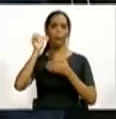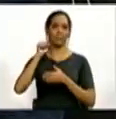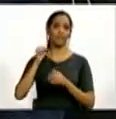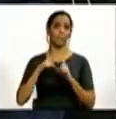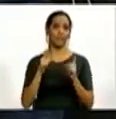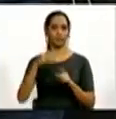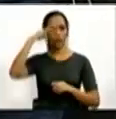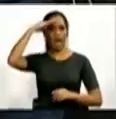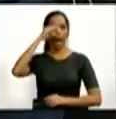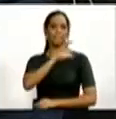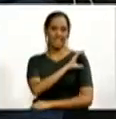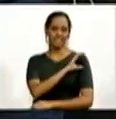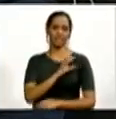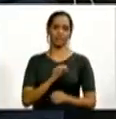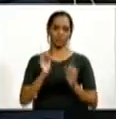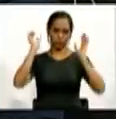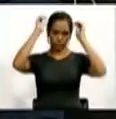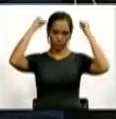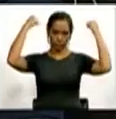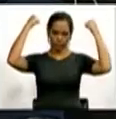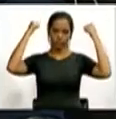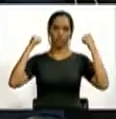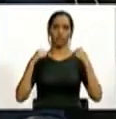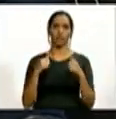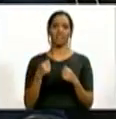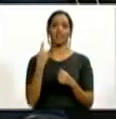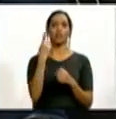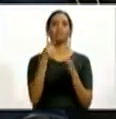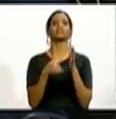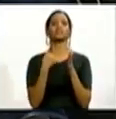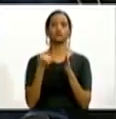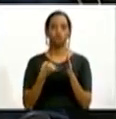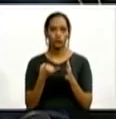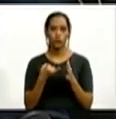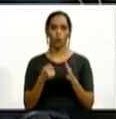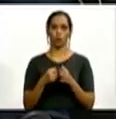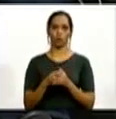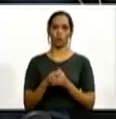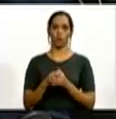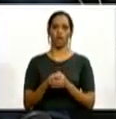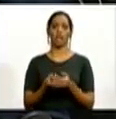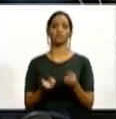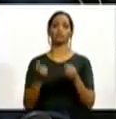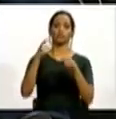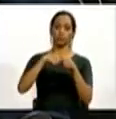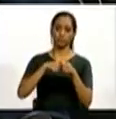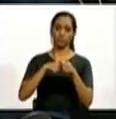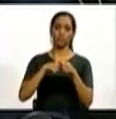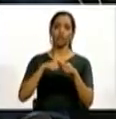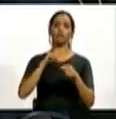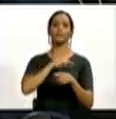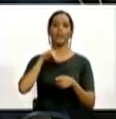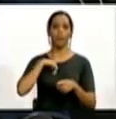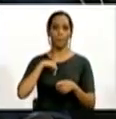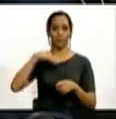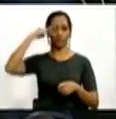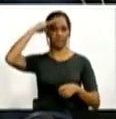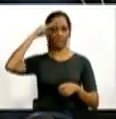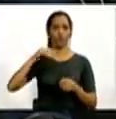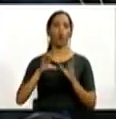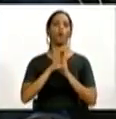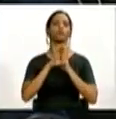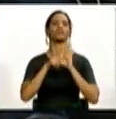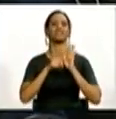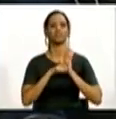son de la milicia, que además es una institución, ¿me entiendes? Un componente de la fuerza armada